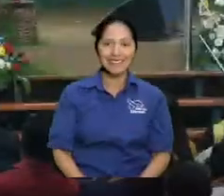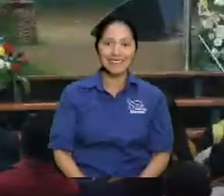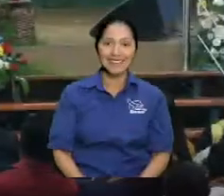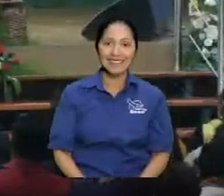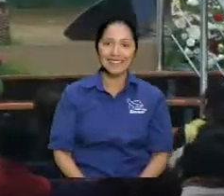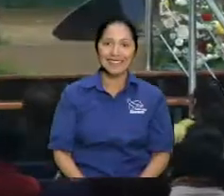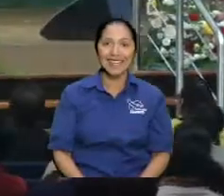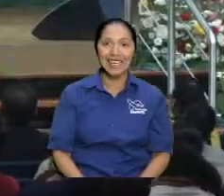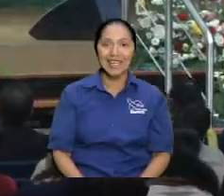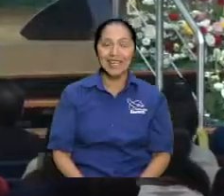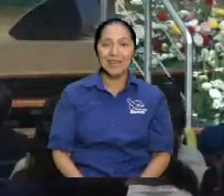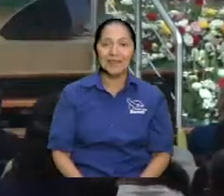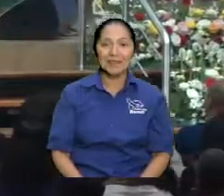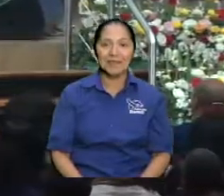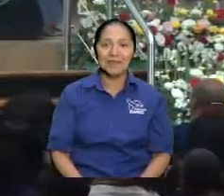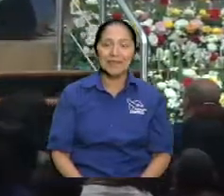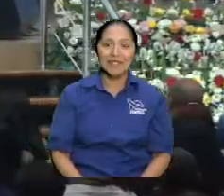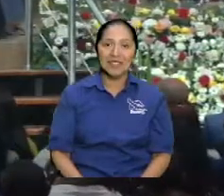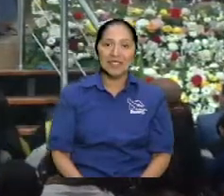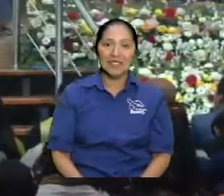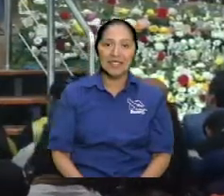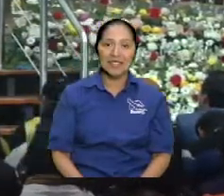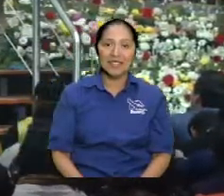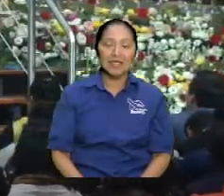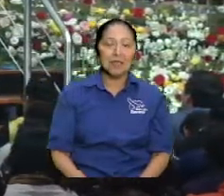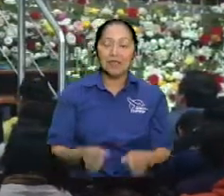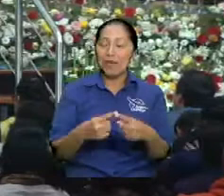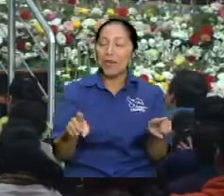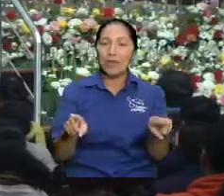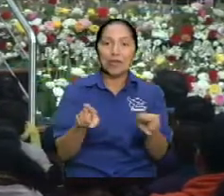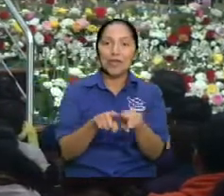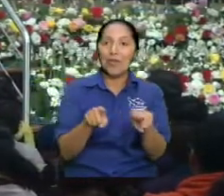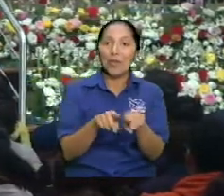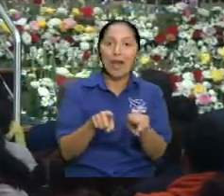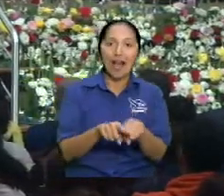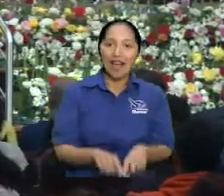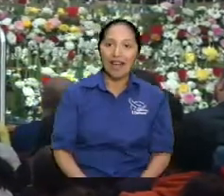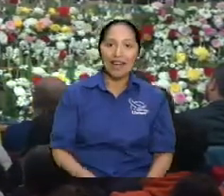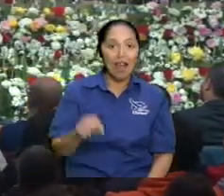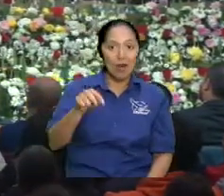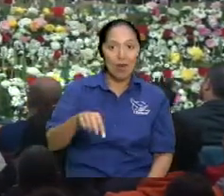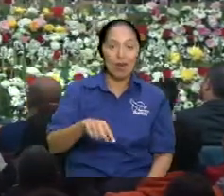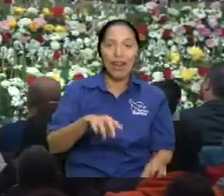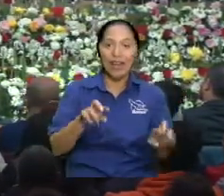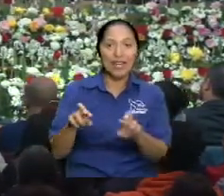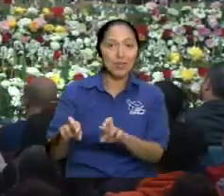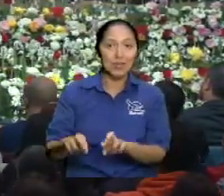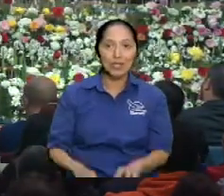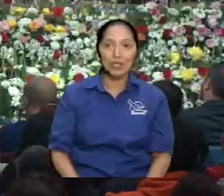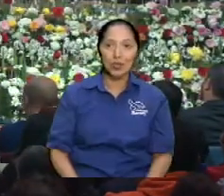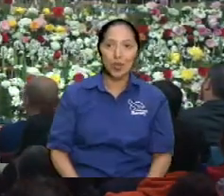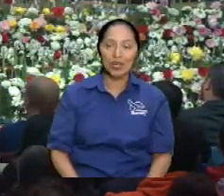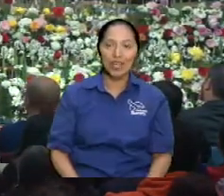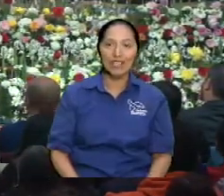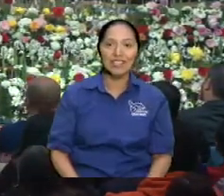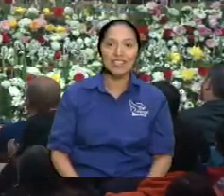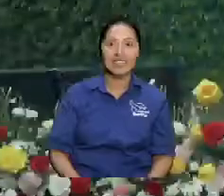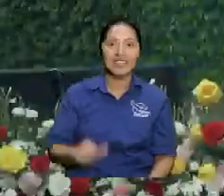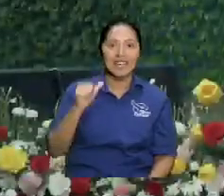Tremendo el muchachito, ¿eh? Pero tipifica mucho de lo que piensa el grande. ¿Por qué no dijo se me cayó mi